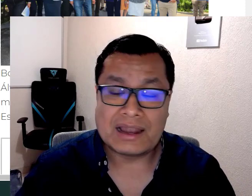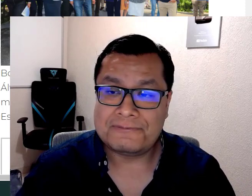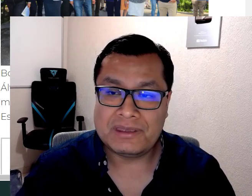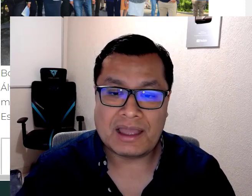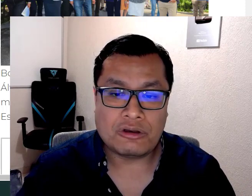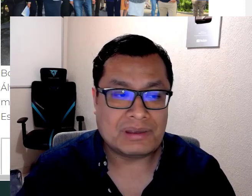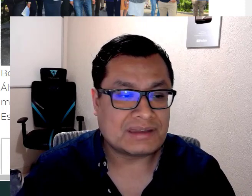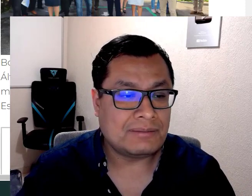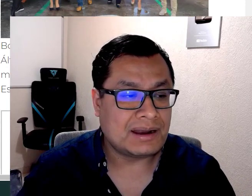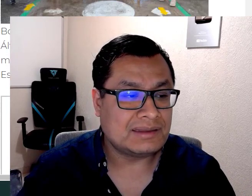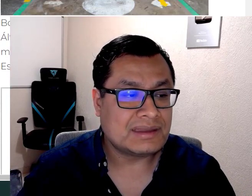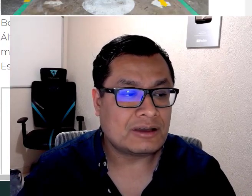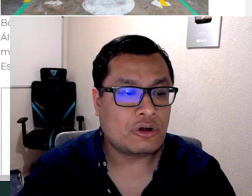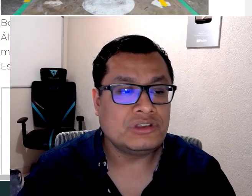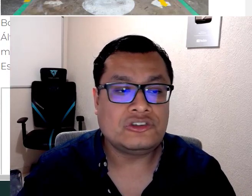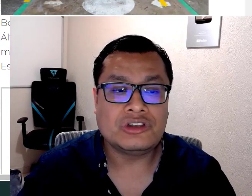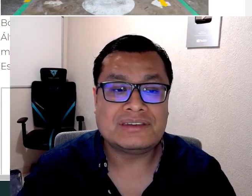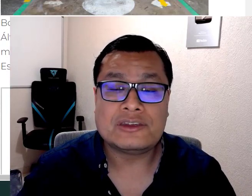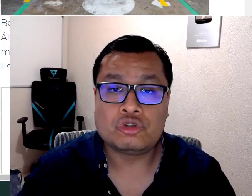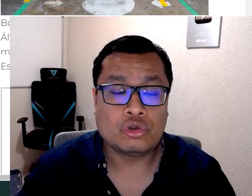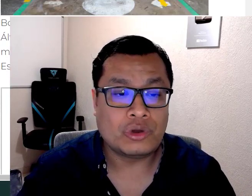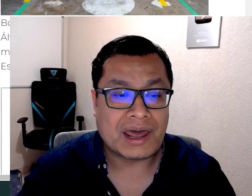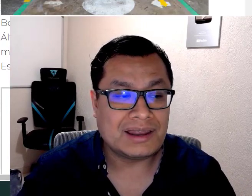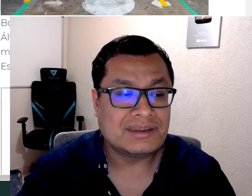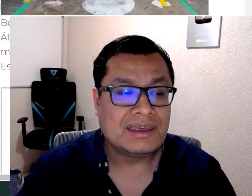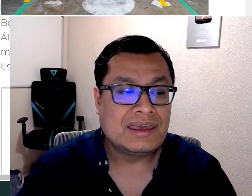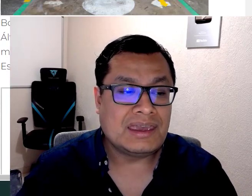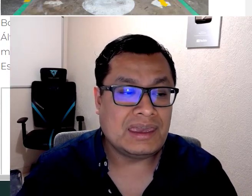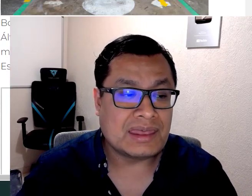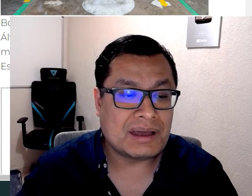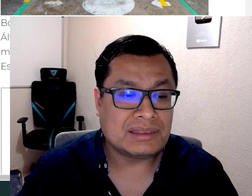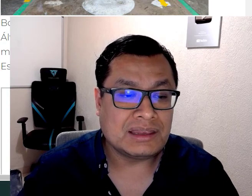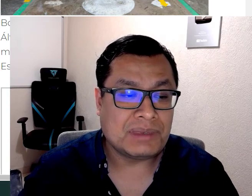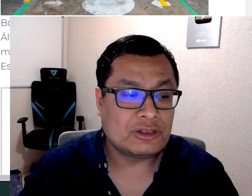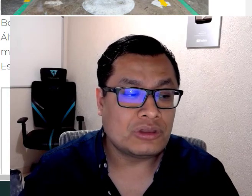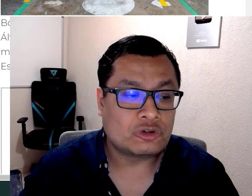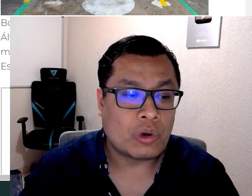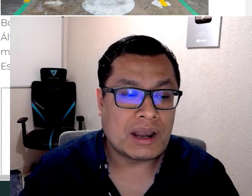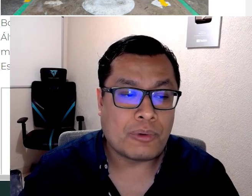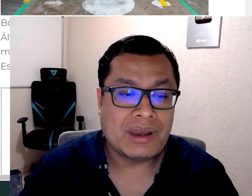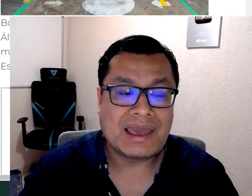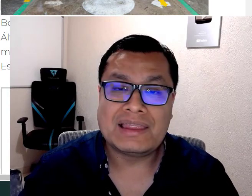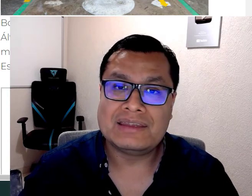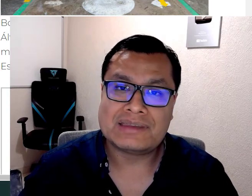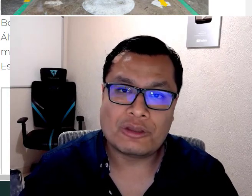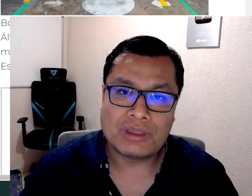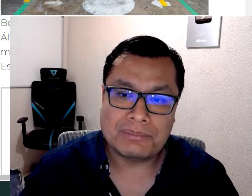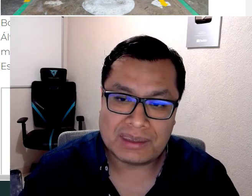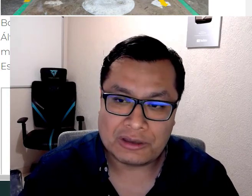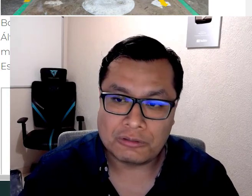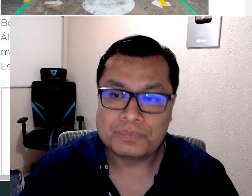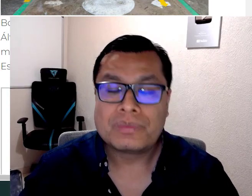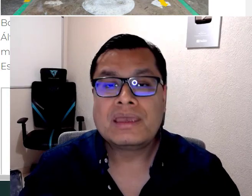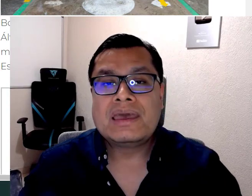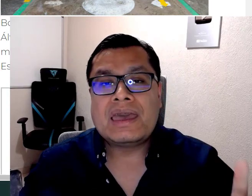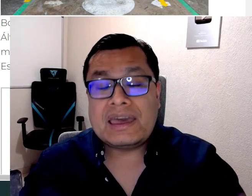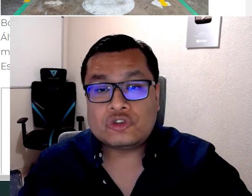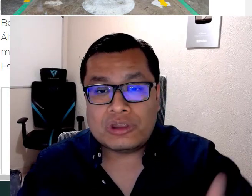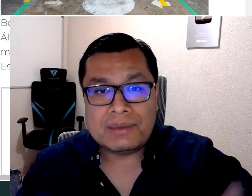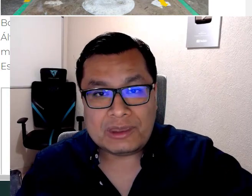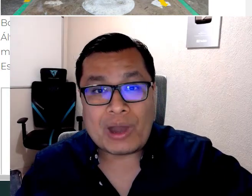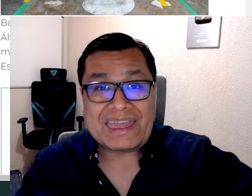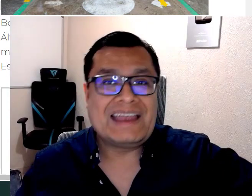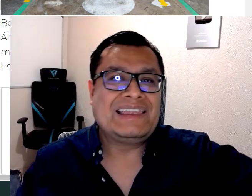delfina gómez álvarez condiciones estructurales y de mantenimiento de escuela pública en el estado de mexico